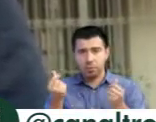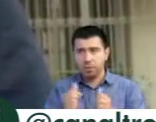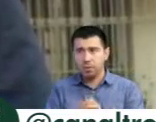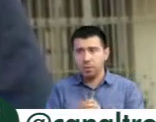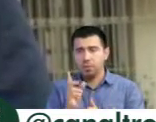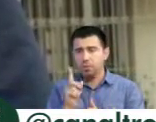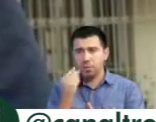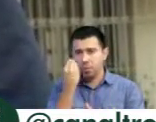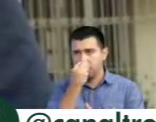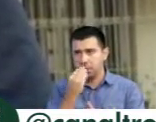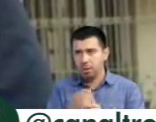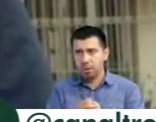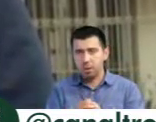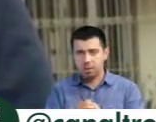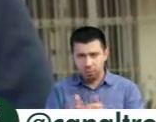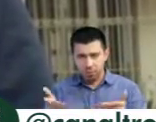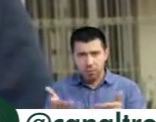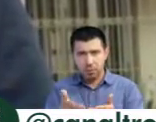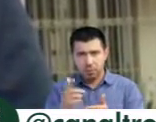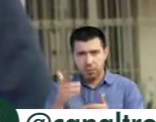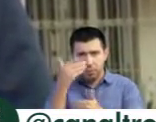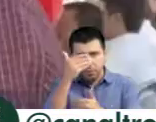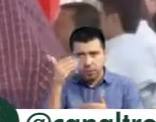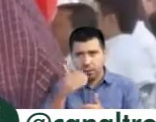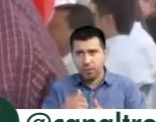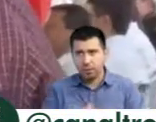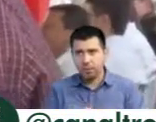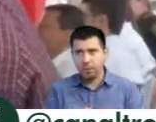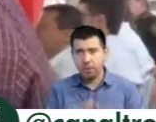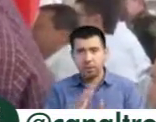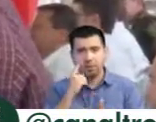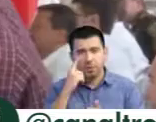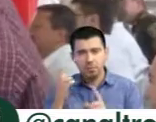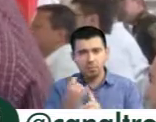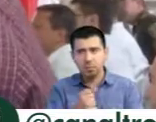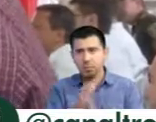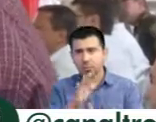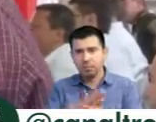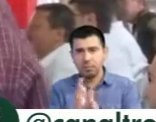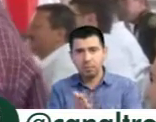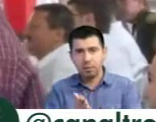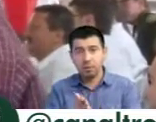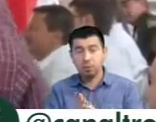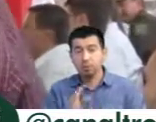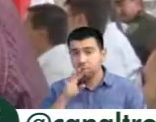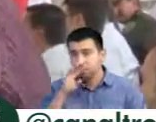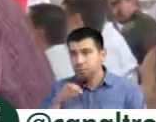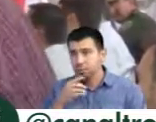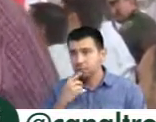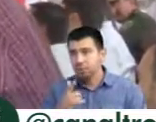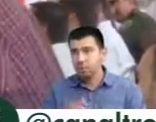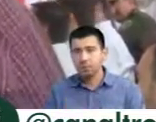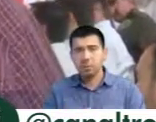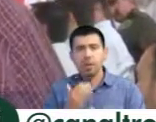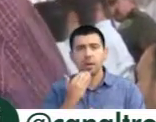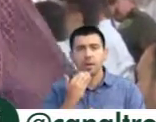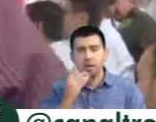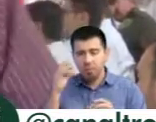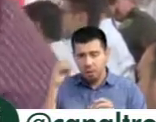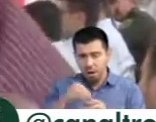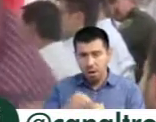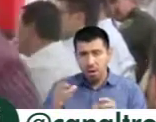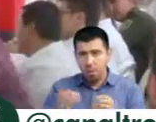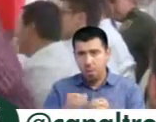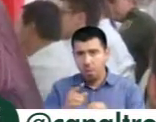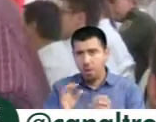intereses a los miembros de las FARC y logremos la tan anhelada paz. Mire, si no se implementan esos acuerdos rápidos,